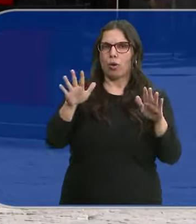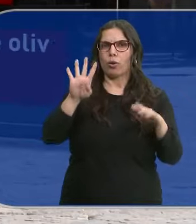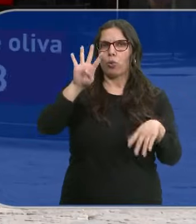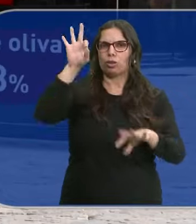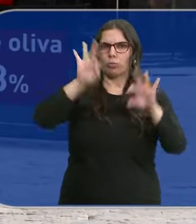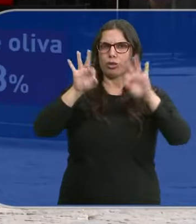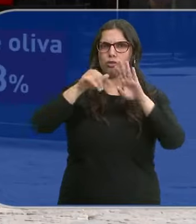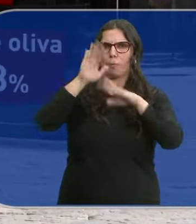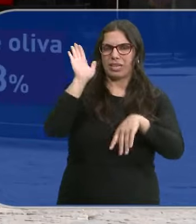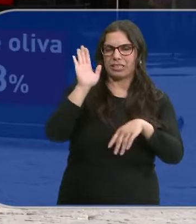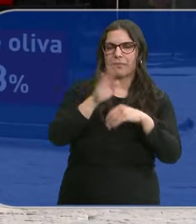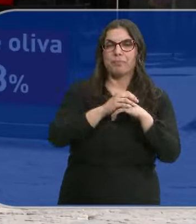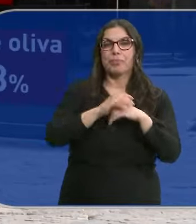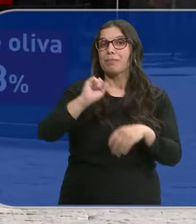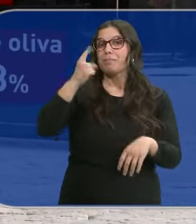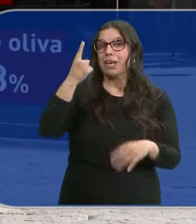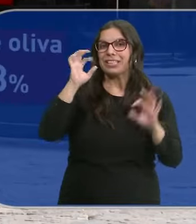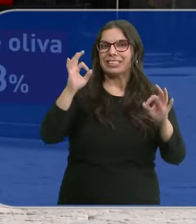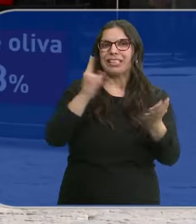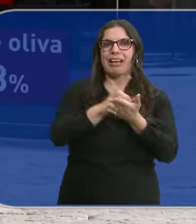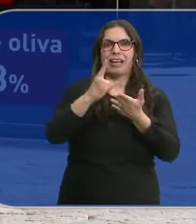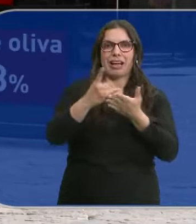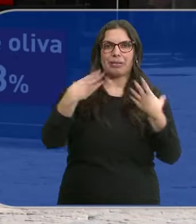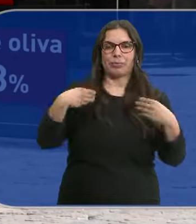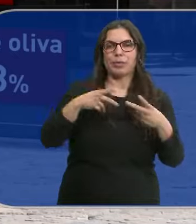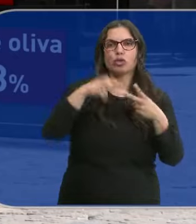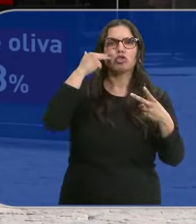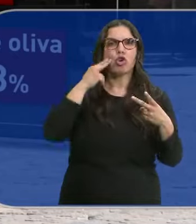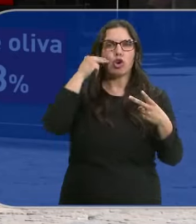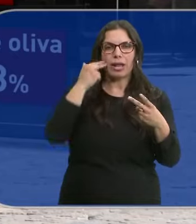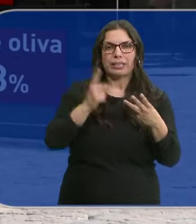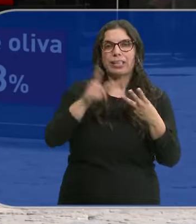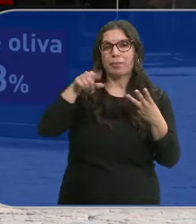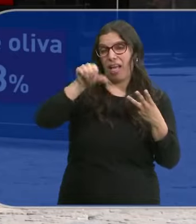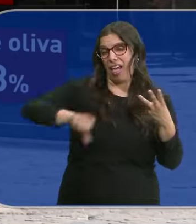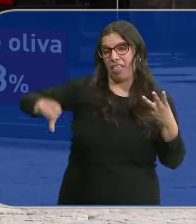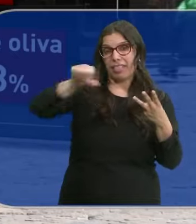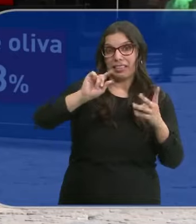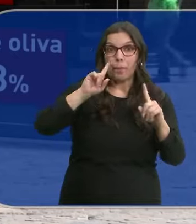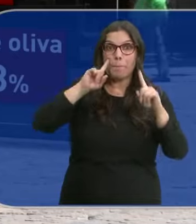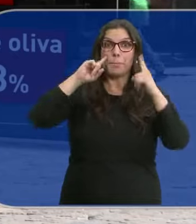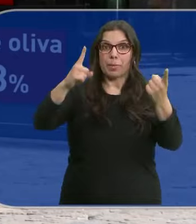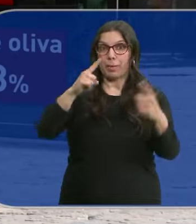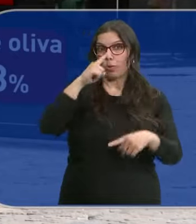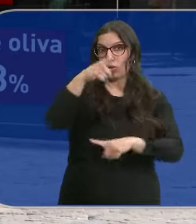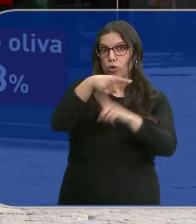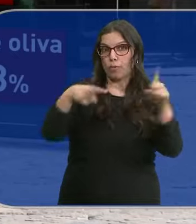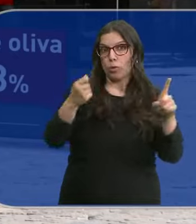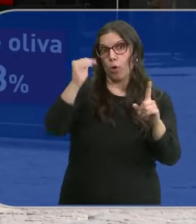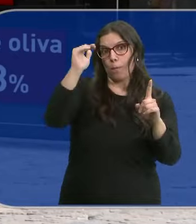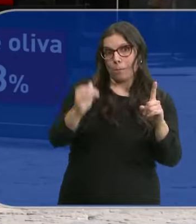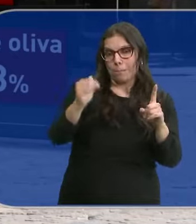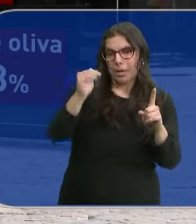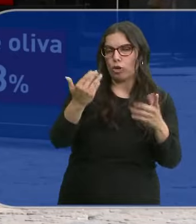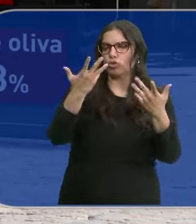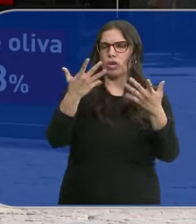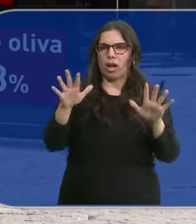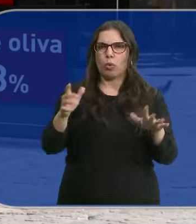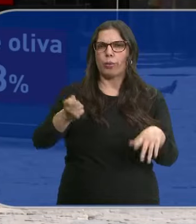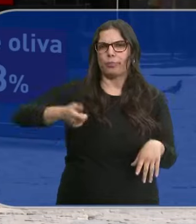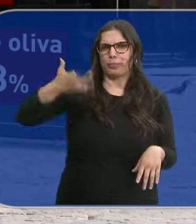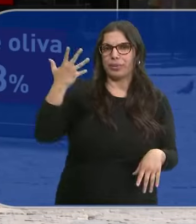al 4%, sobre todo en la carne de ovino, el chocolate y el ya clásico aceite, que por primera vez en año y medio baja sus precios, aunque nos